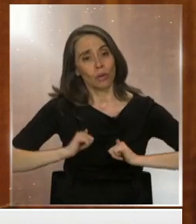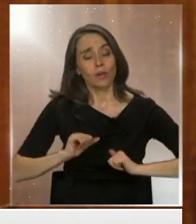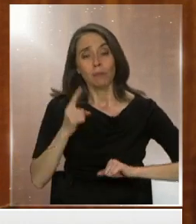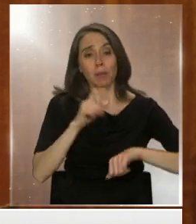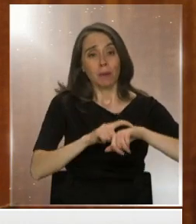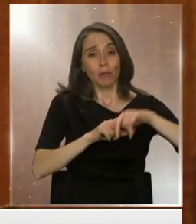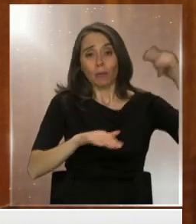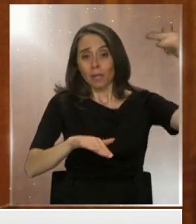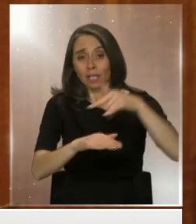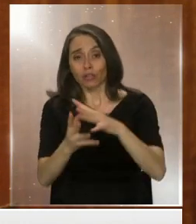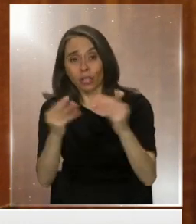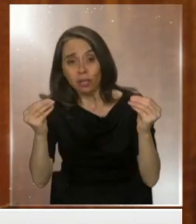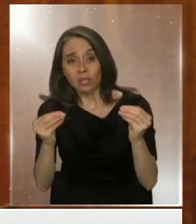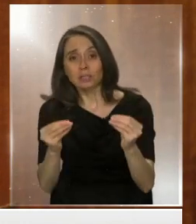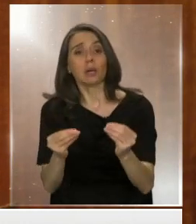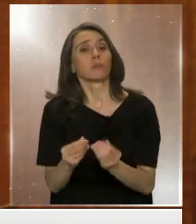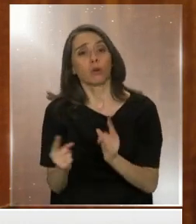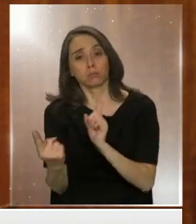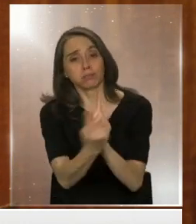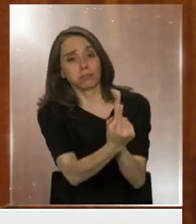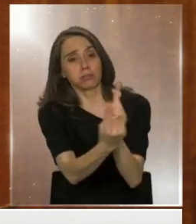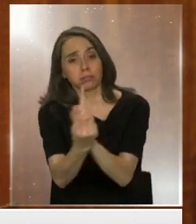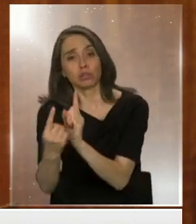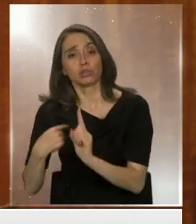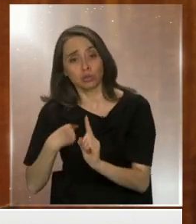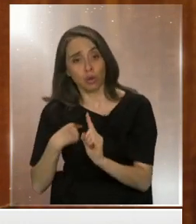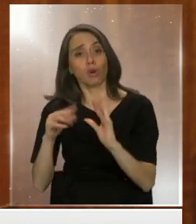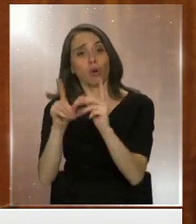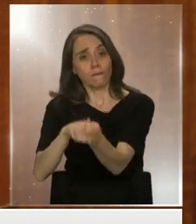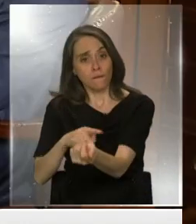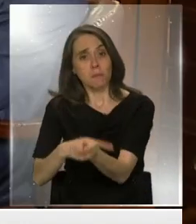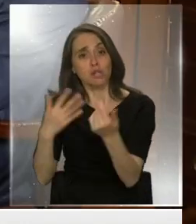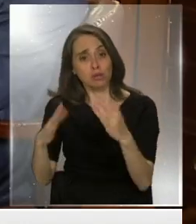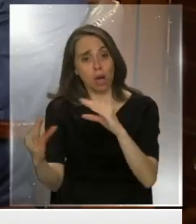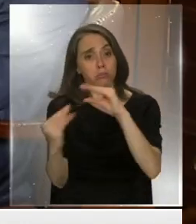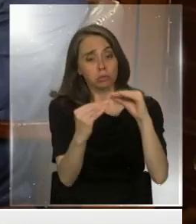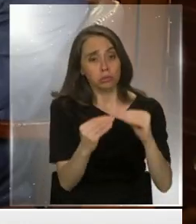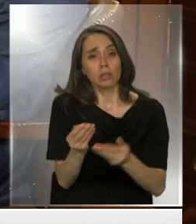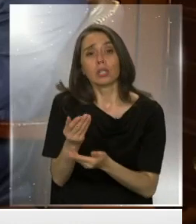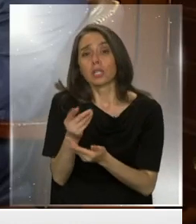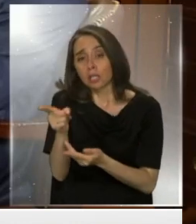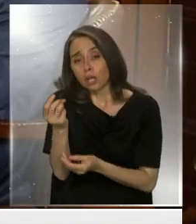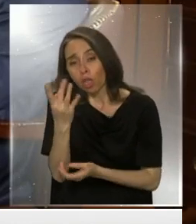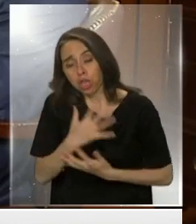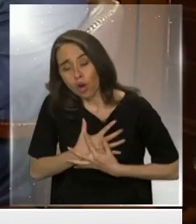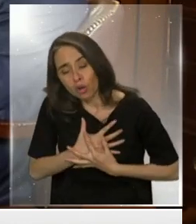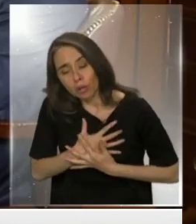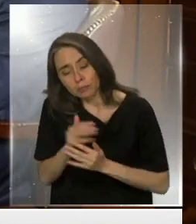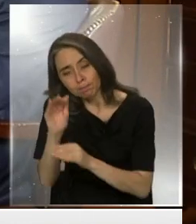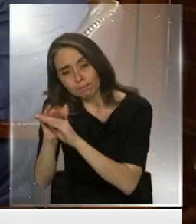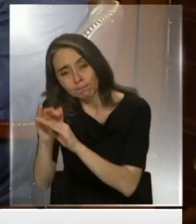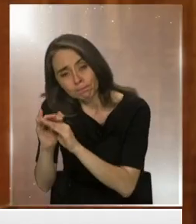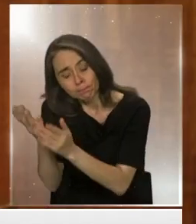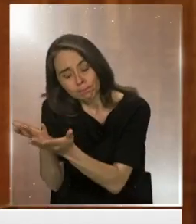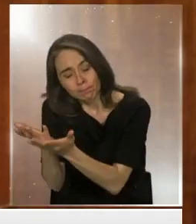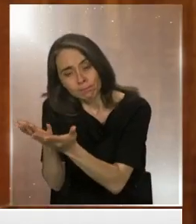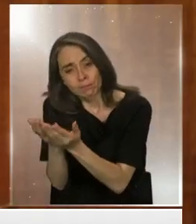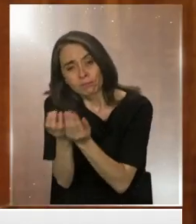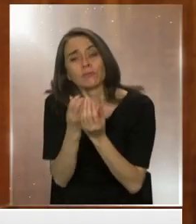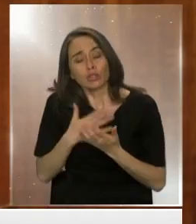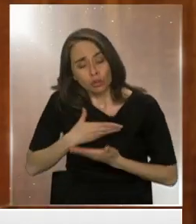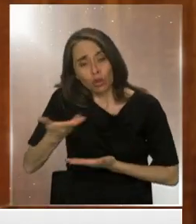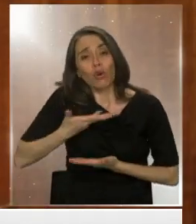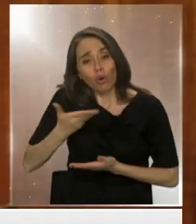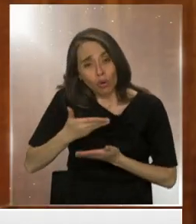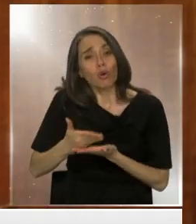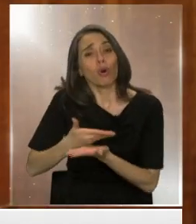con ellos yo lo personal me he reunido con cada una de las familias para para compartir el dolor que están sintiendo y también para manifestarle